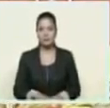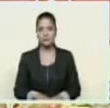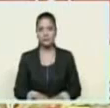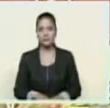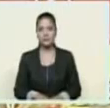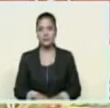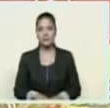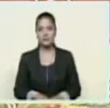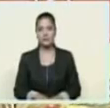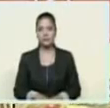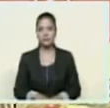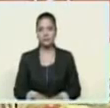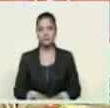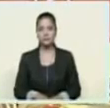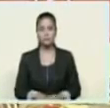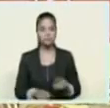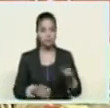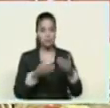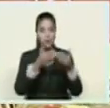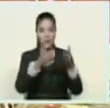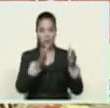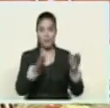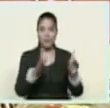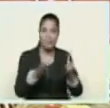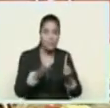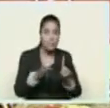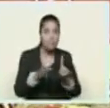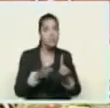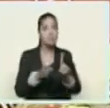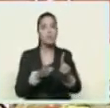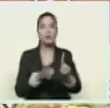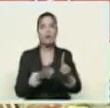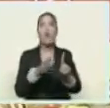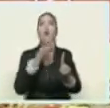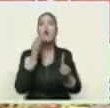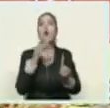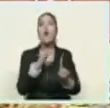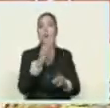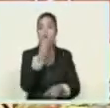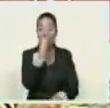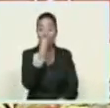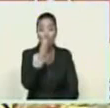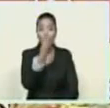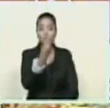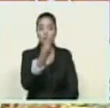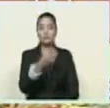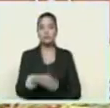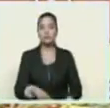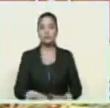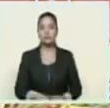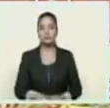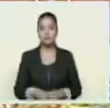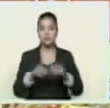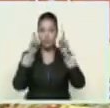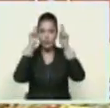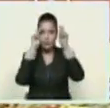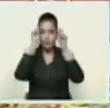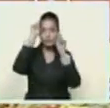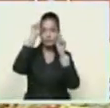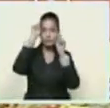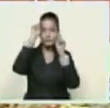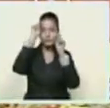y la puerta salió un joven carecuchillo con su boina